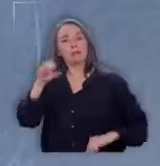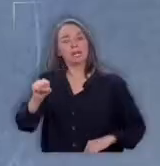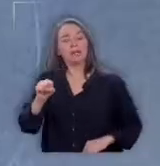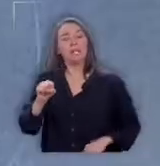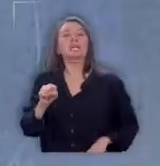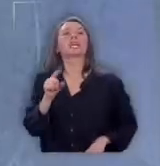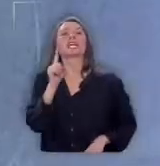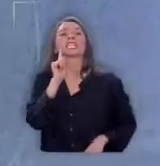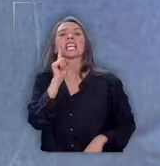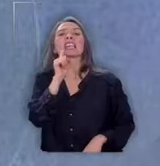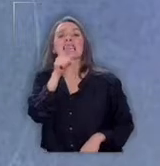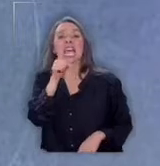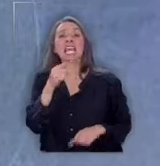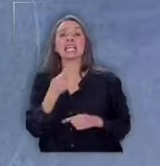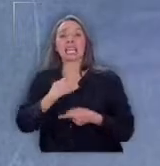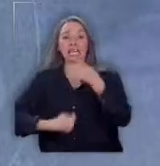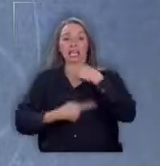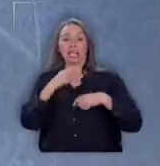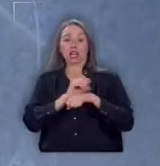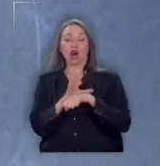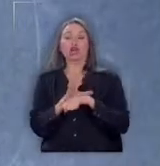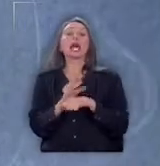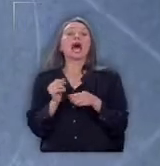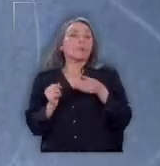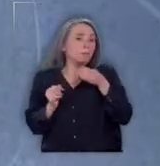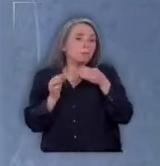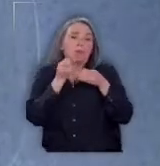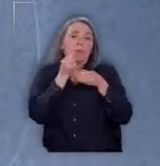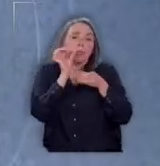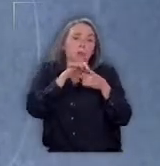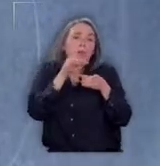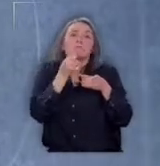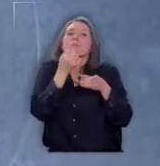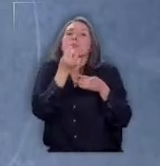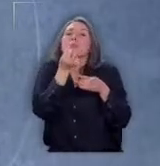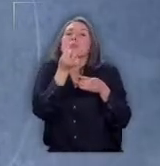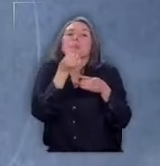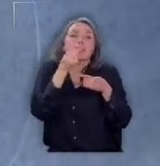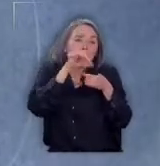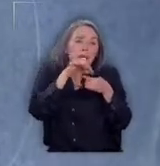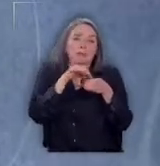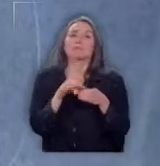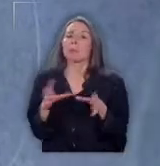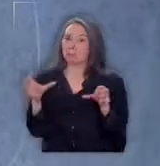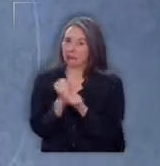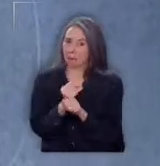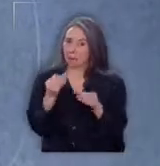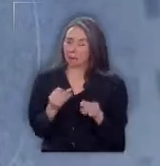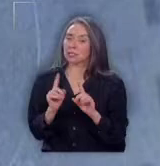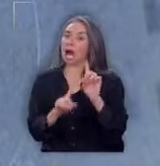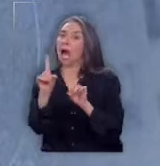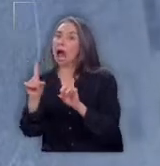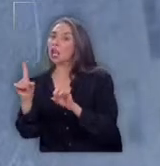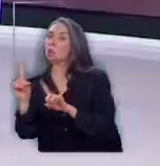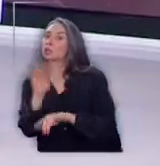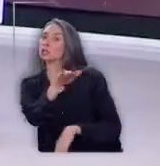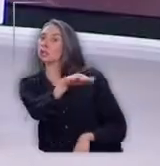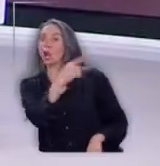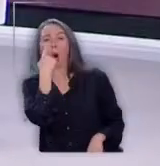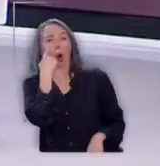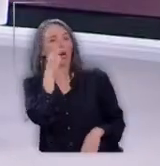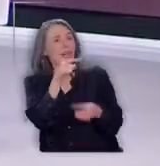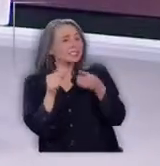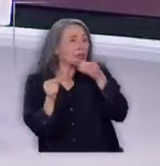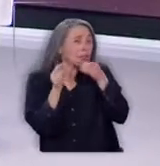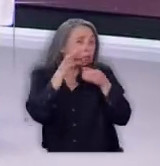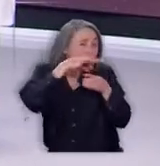presencia eventual del coronavirus que es a través de la saliva es más seguro más rápido es más eficiente porque hay algunos que han levantado diciendo ojo que a lo mejor